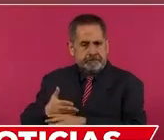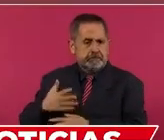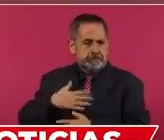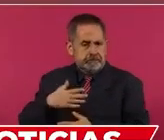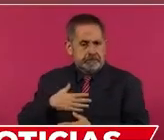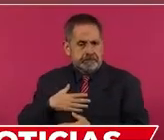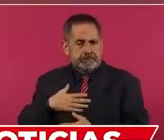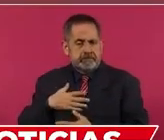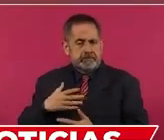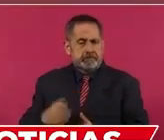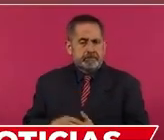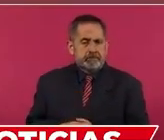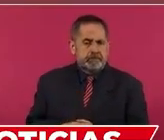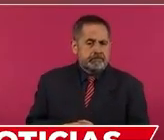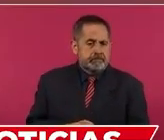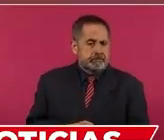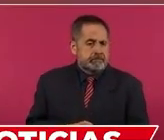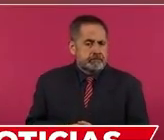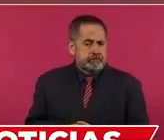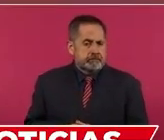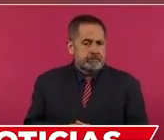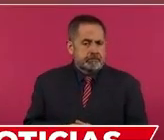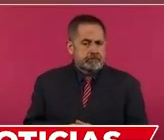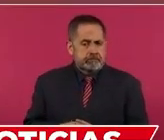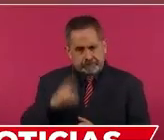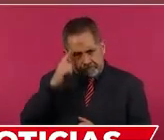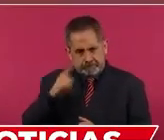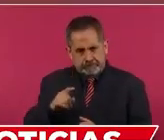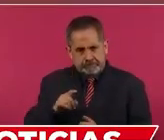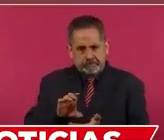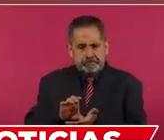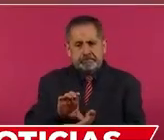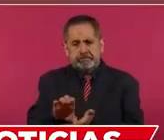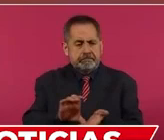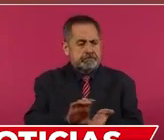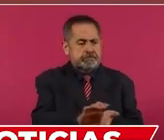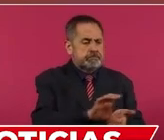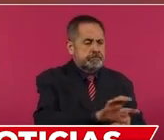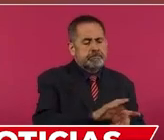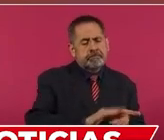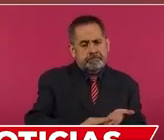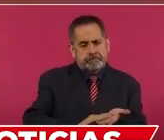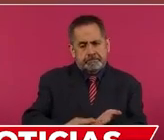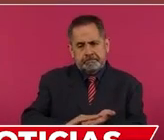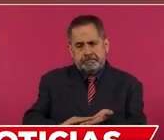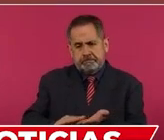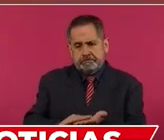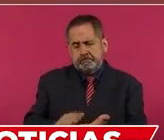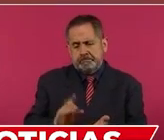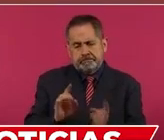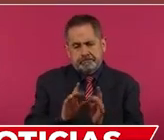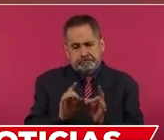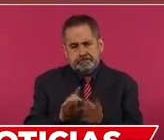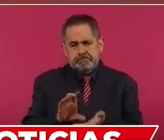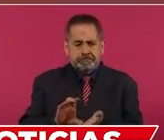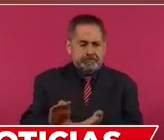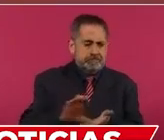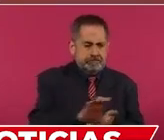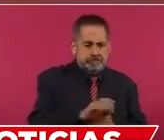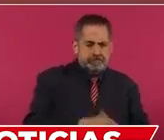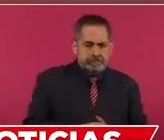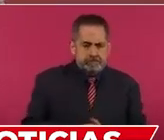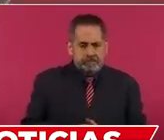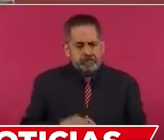con los familiares. Nada más creo que hoy se va a tener una reunión para suscribir un documento, dijo en conferencia mañanera el presidente de